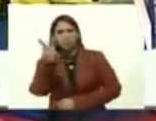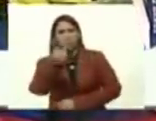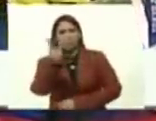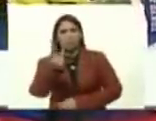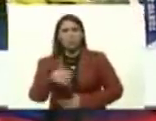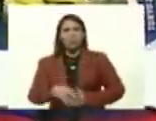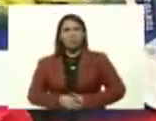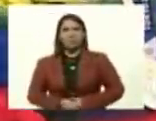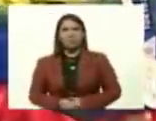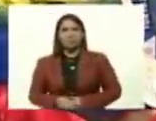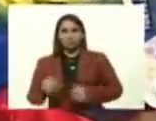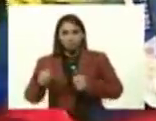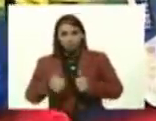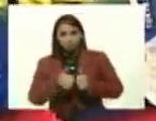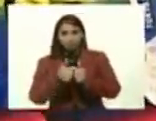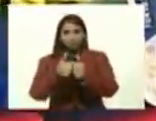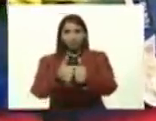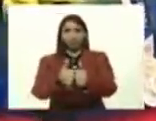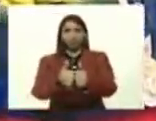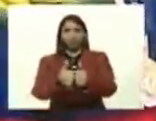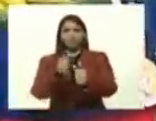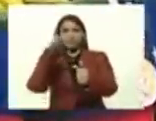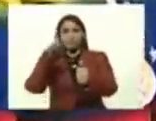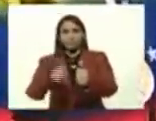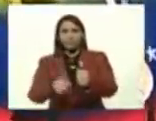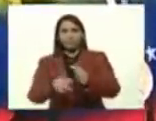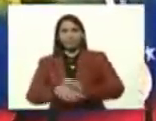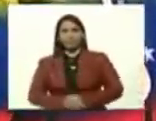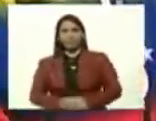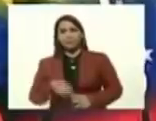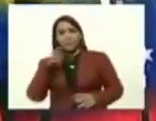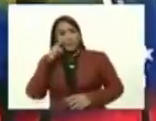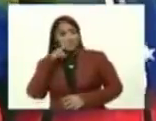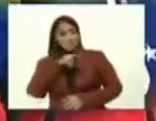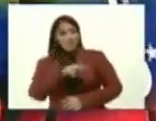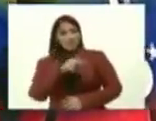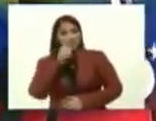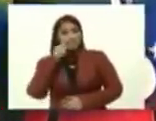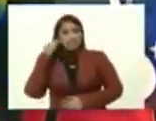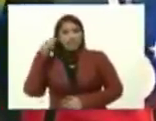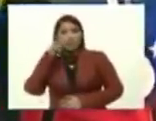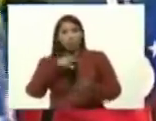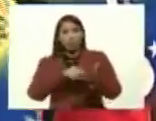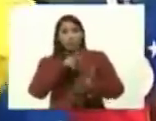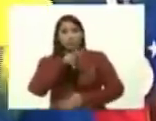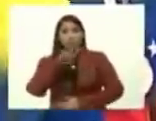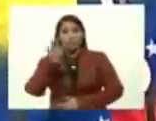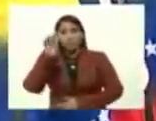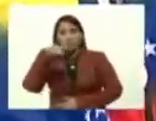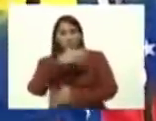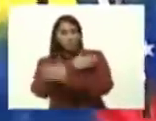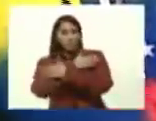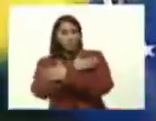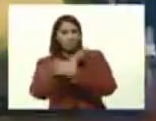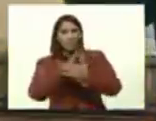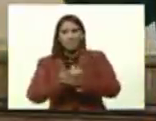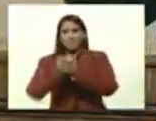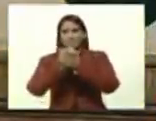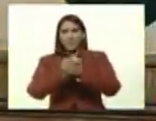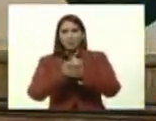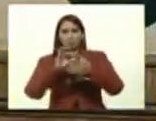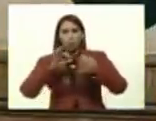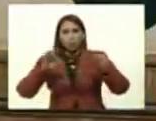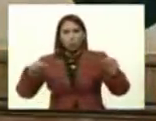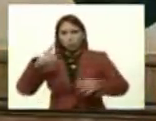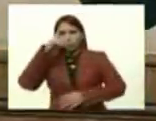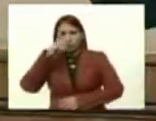esta acompañar en su carrera y la apuesta es a París 2024 como deportista. Ha felicitado a sus compañeros de los Juegos Olímpicos y